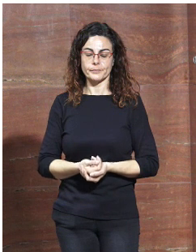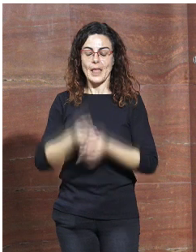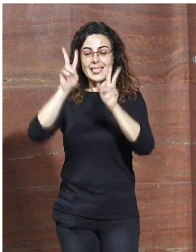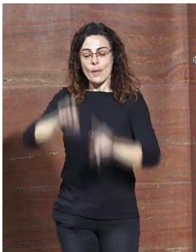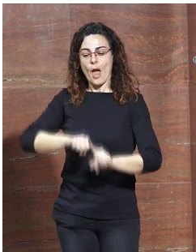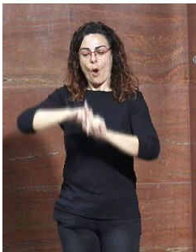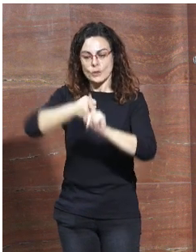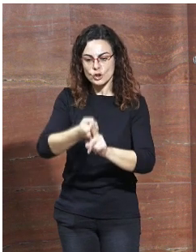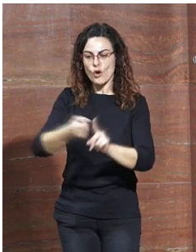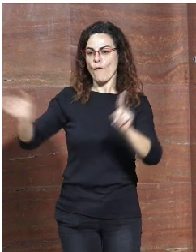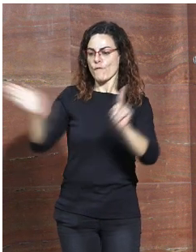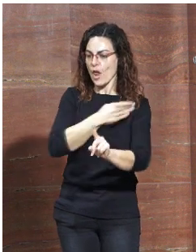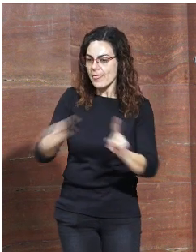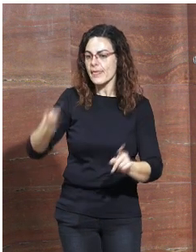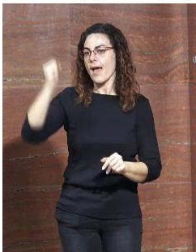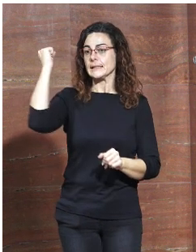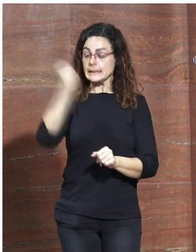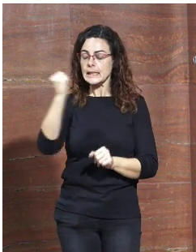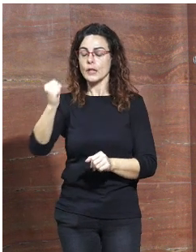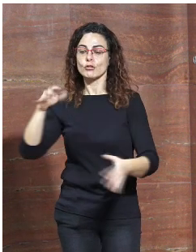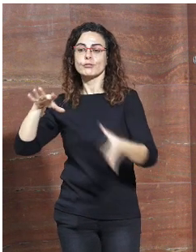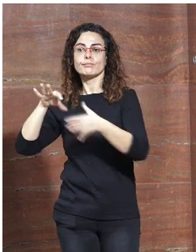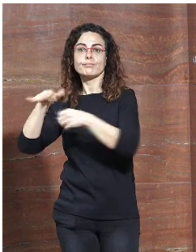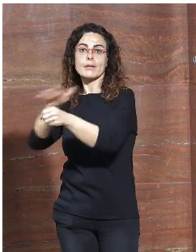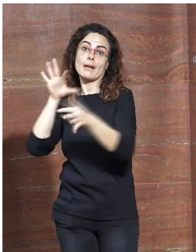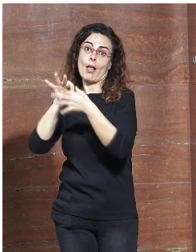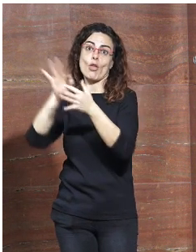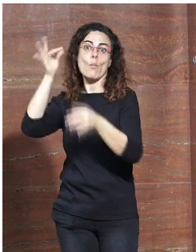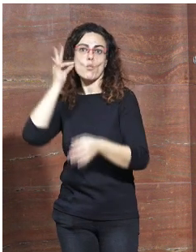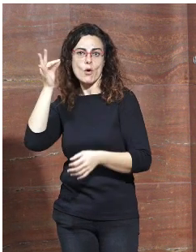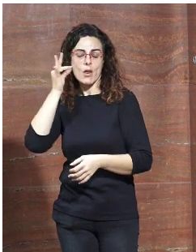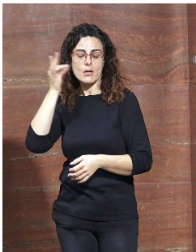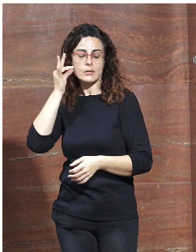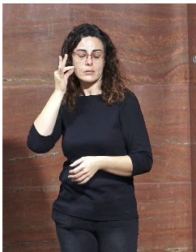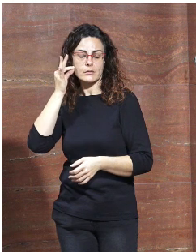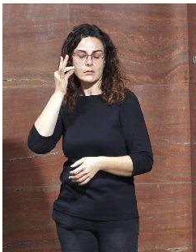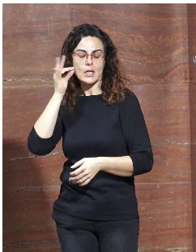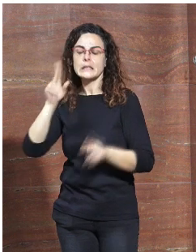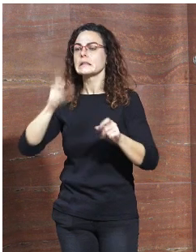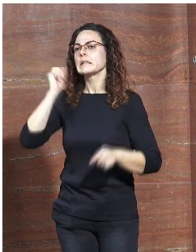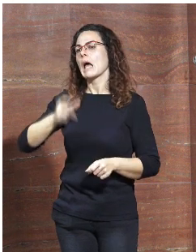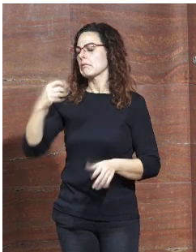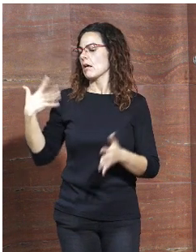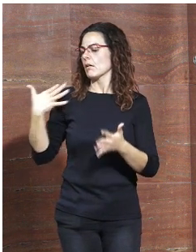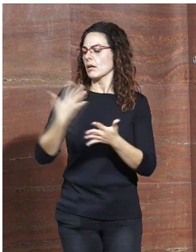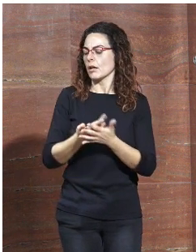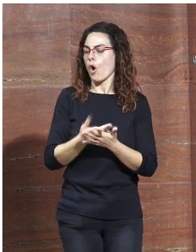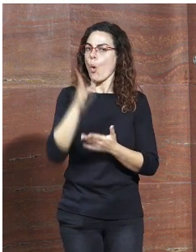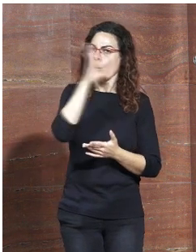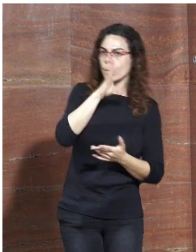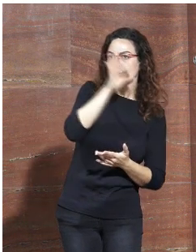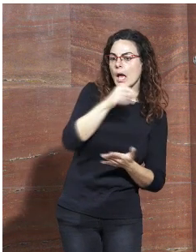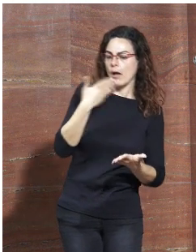opresiones, violencias y asesinatos hacia las mujeres se han tolerado, se han justificado, se han